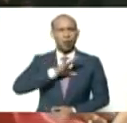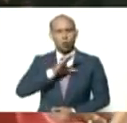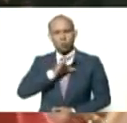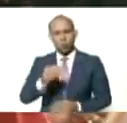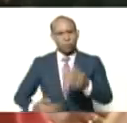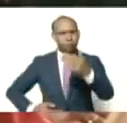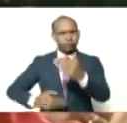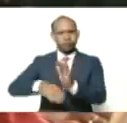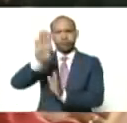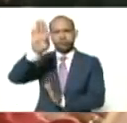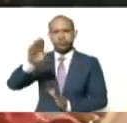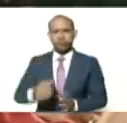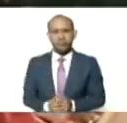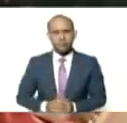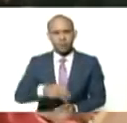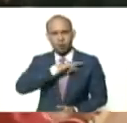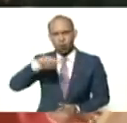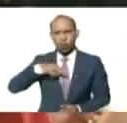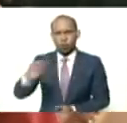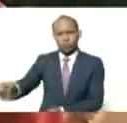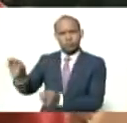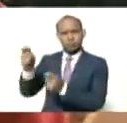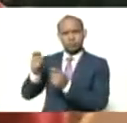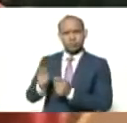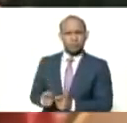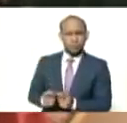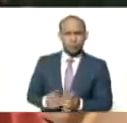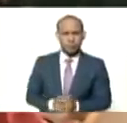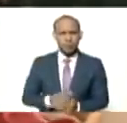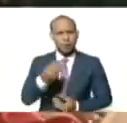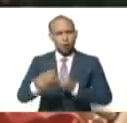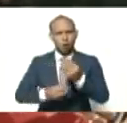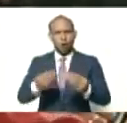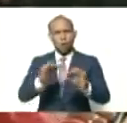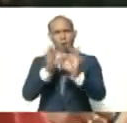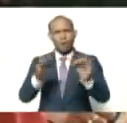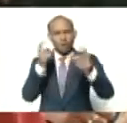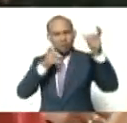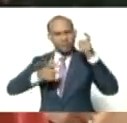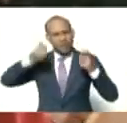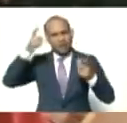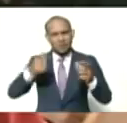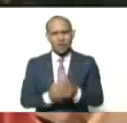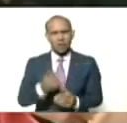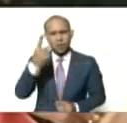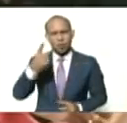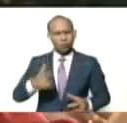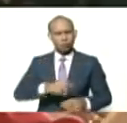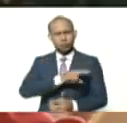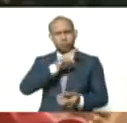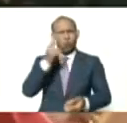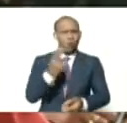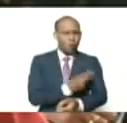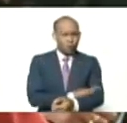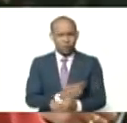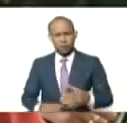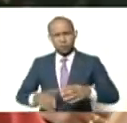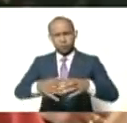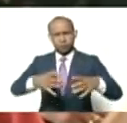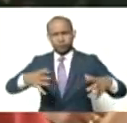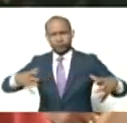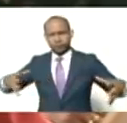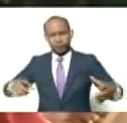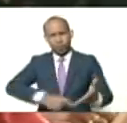pueblo. Se nos presenta como generación Chávez, una generación conformada por